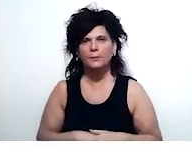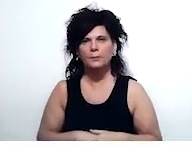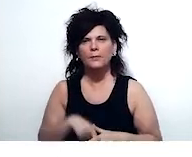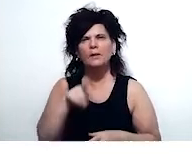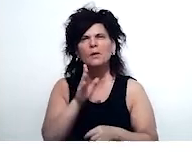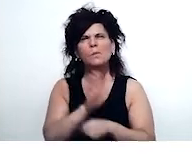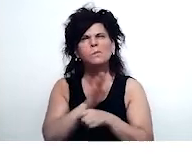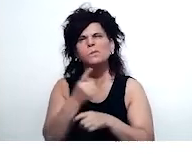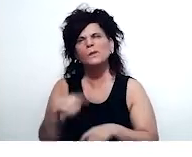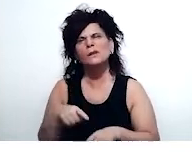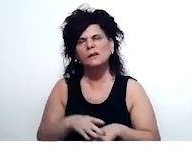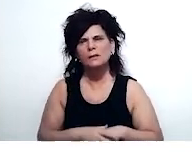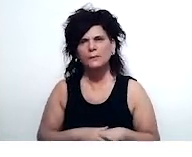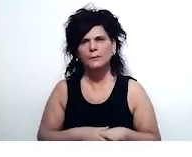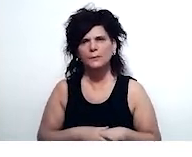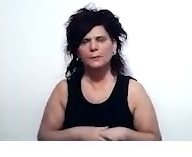¿Qué queremos decir con todo